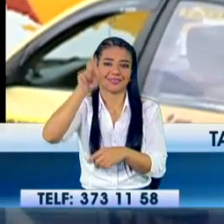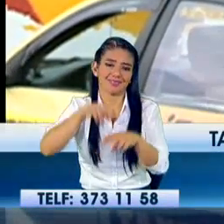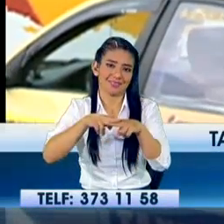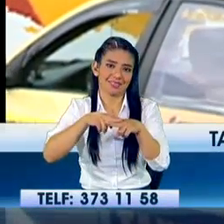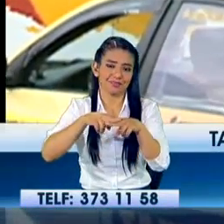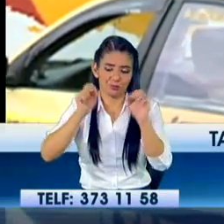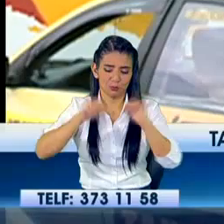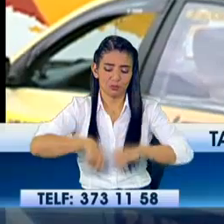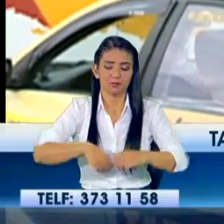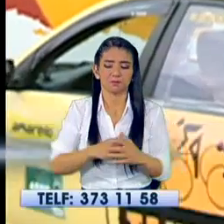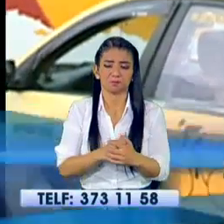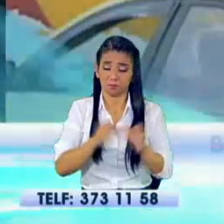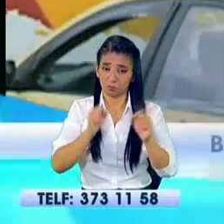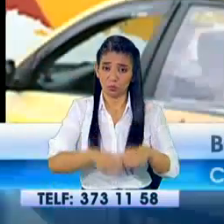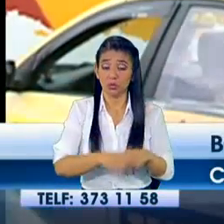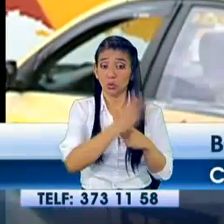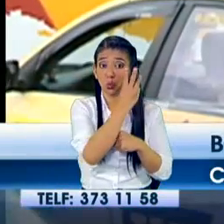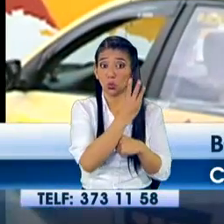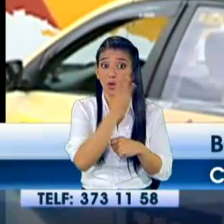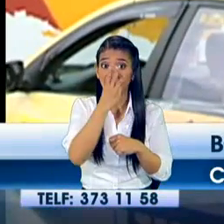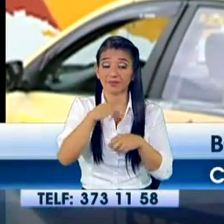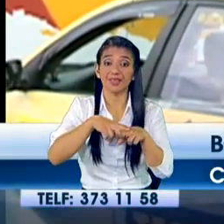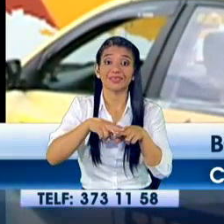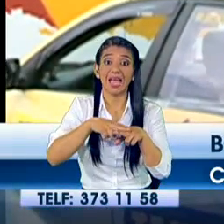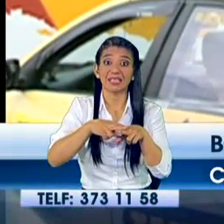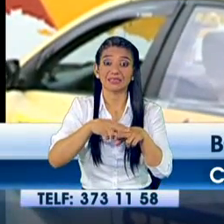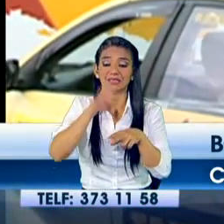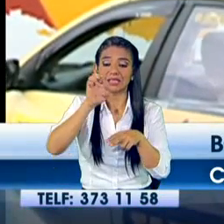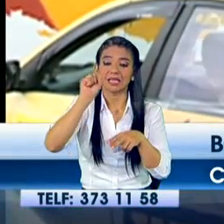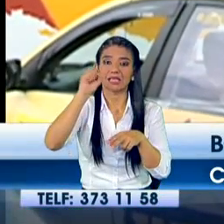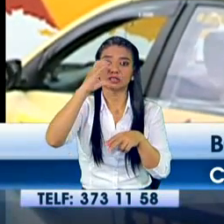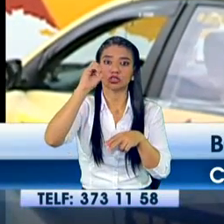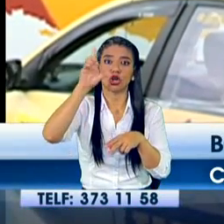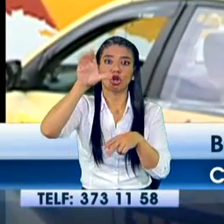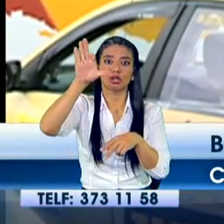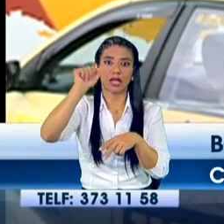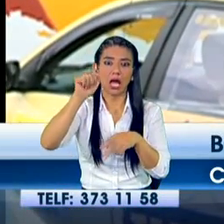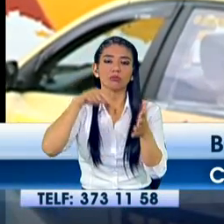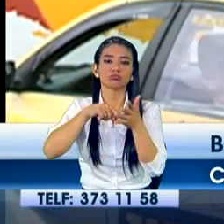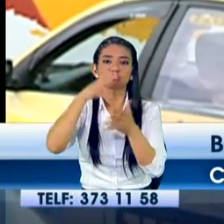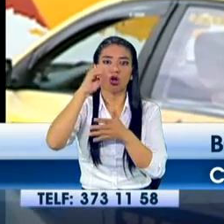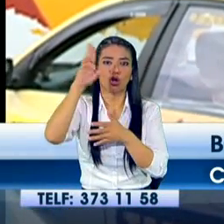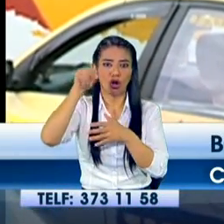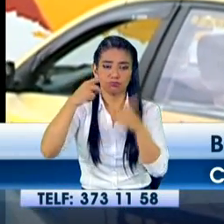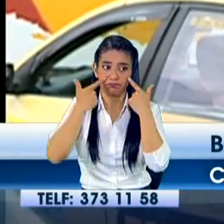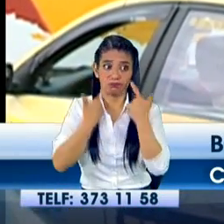carril que ocupa el taxi, para que los ciclistas puedan hacer el deporte sin tener